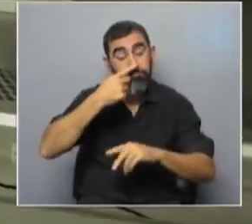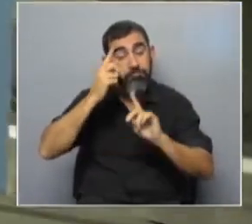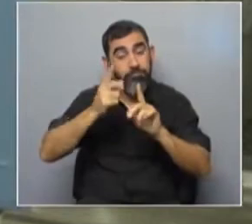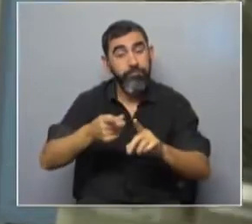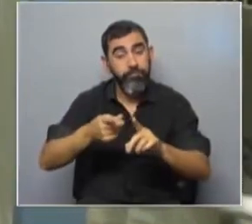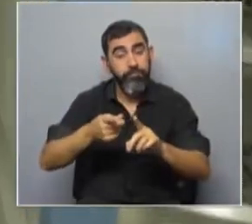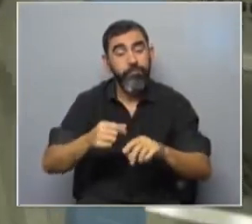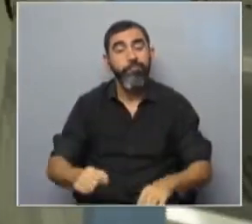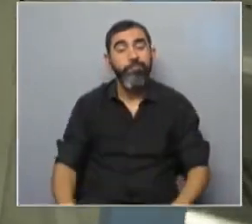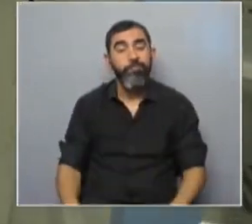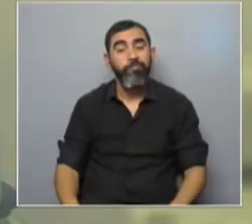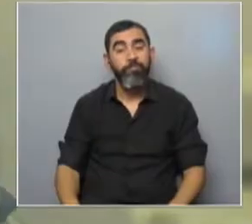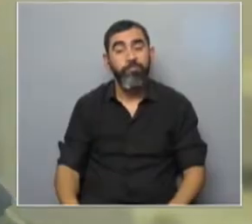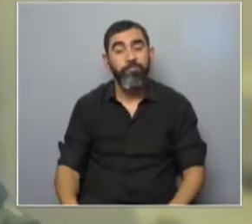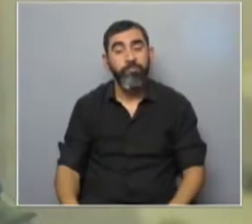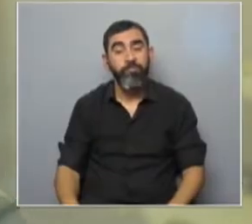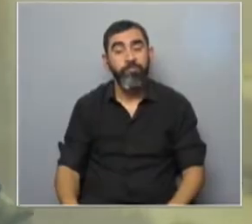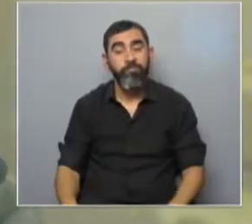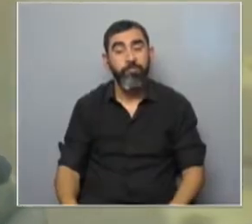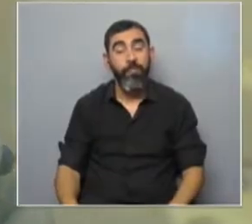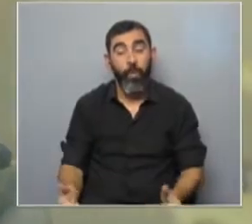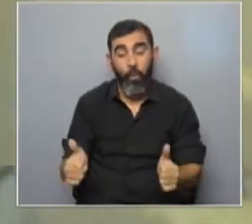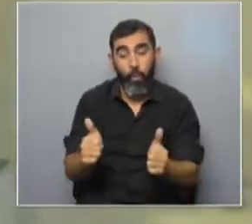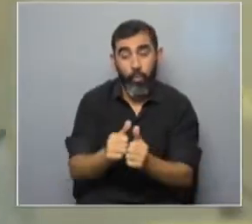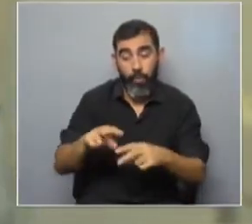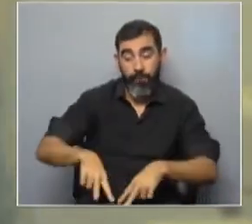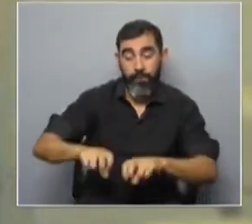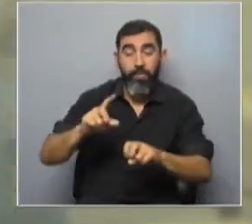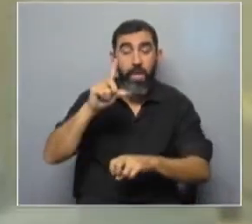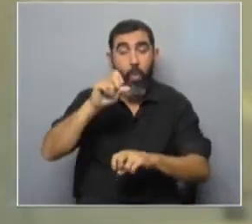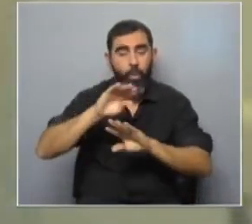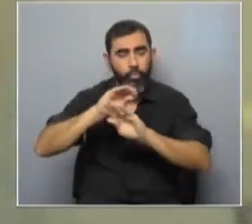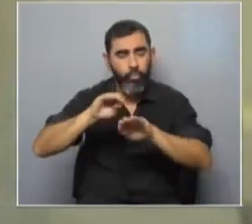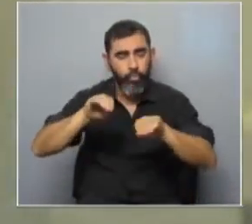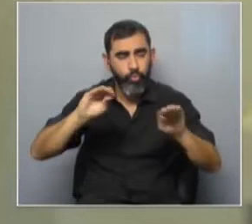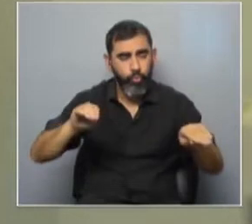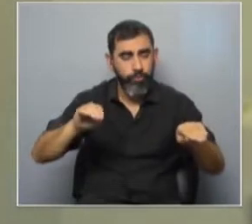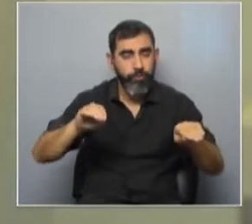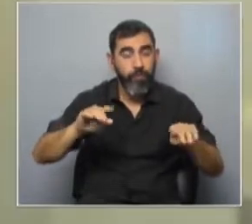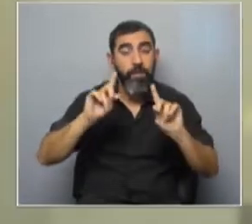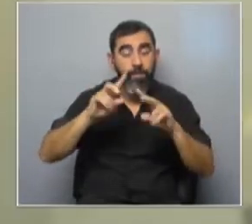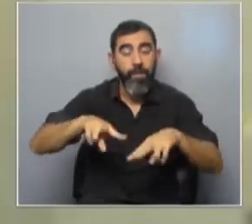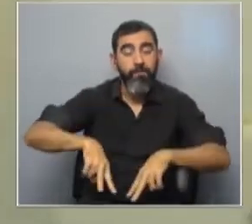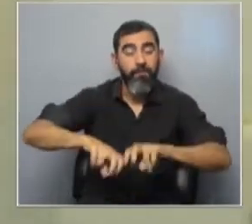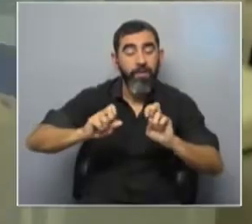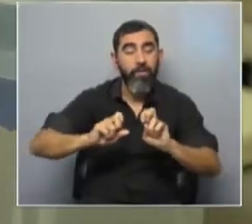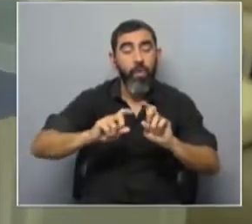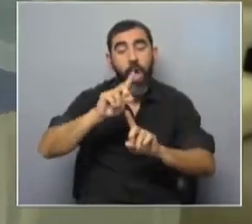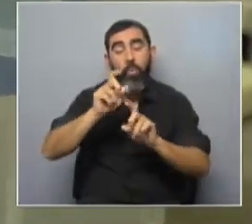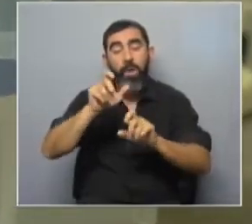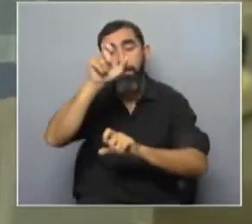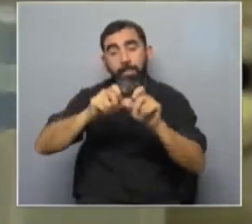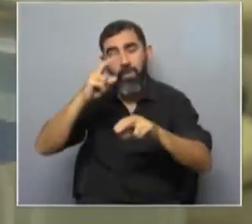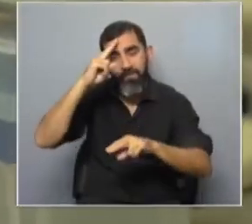fue que conjuntamente con este estudio de muestras de agua residual pudimos estudiar casos clínicos